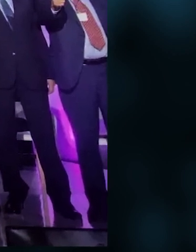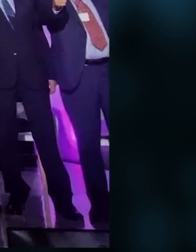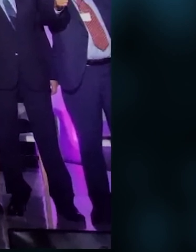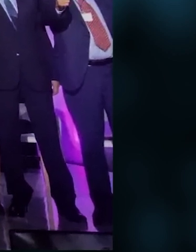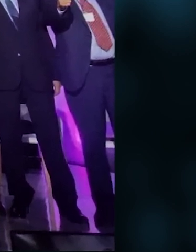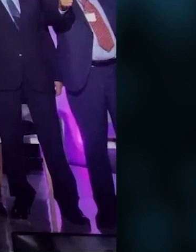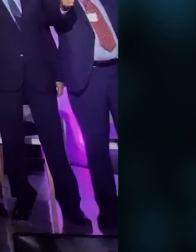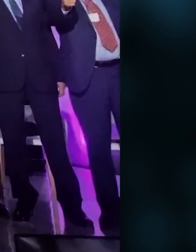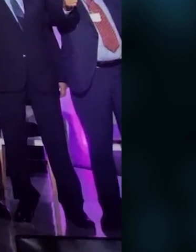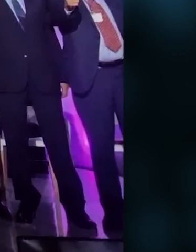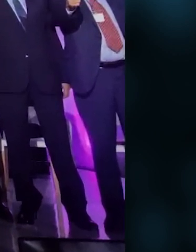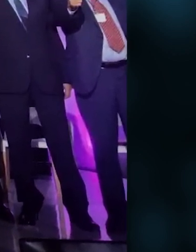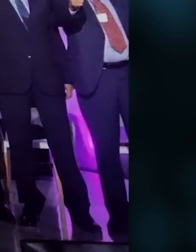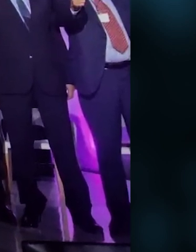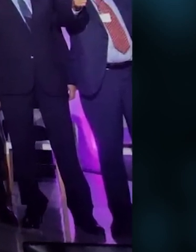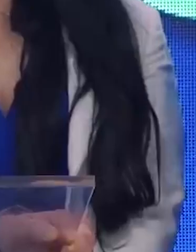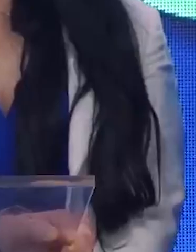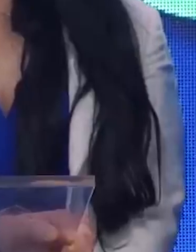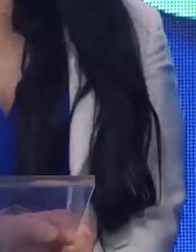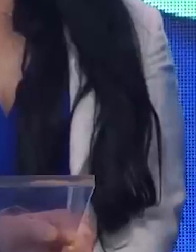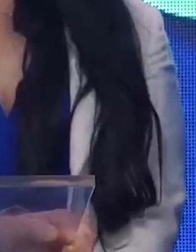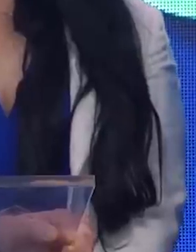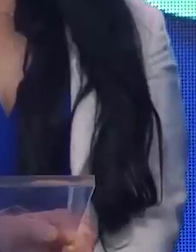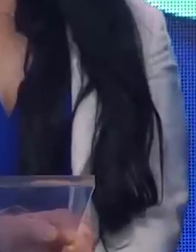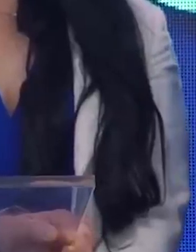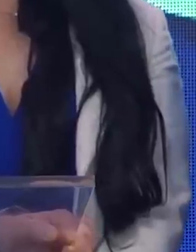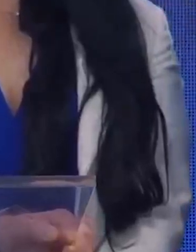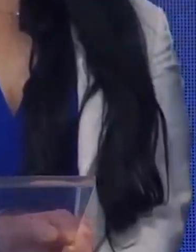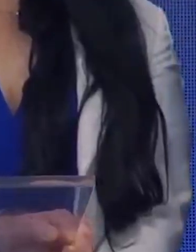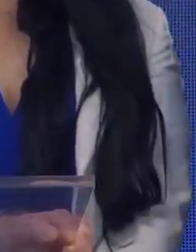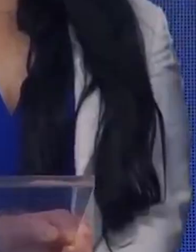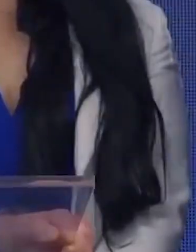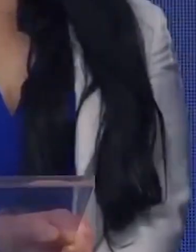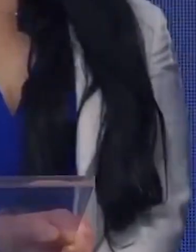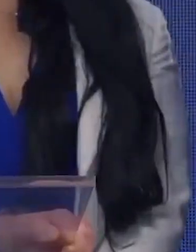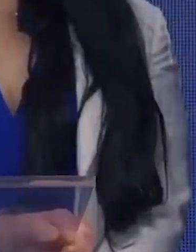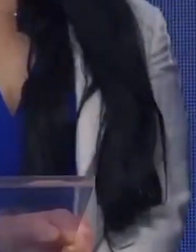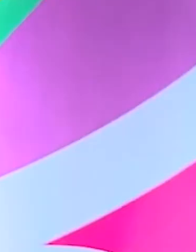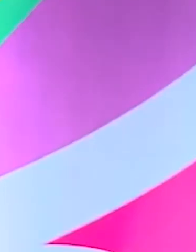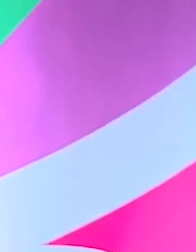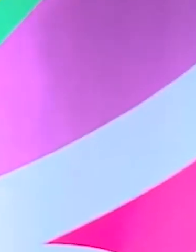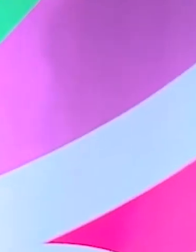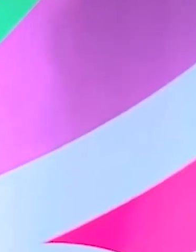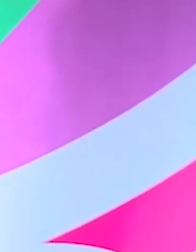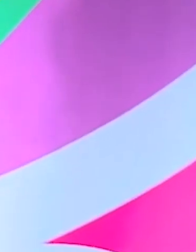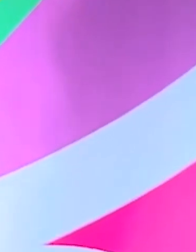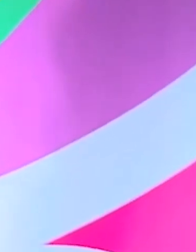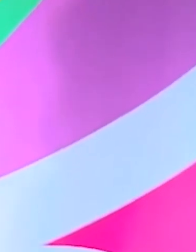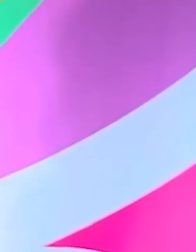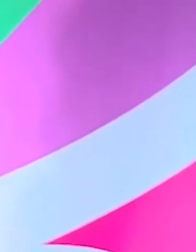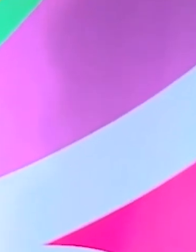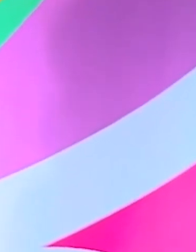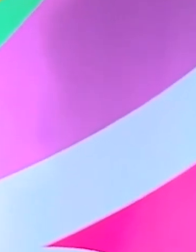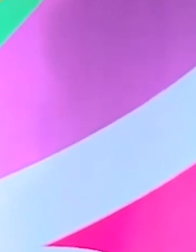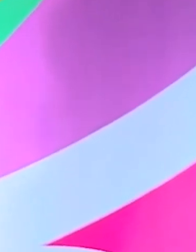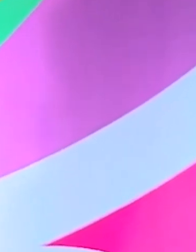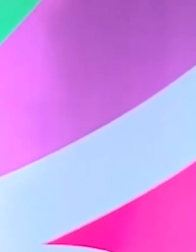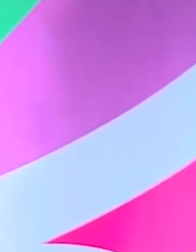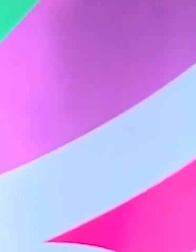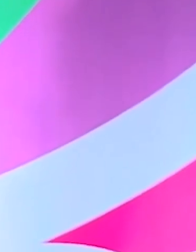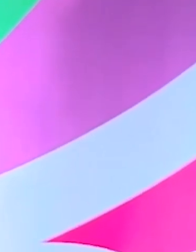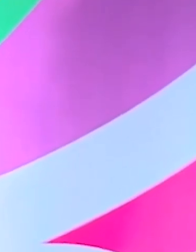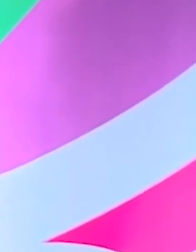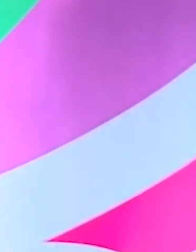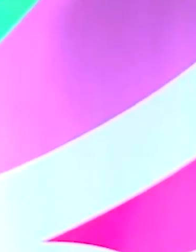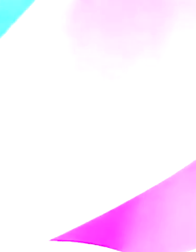acuerdo. A pesar de que algunos aspirantes de la coalición opositora han levantado la mano, aún no es claro cómo decidirán al hombre o